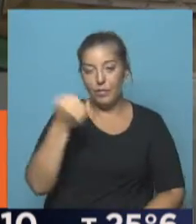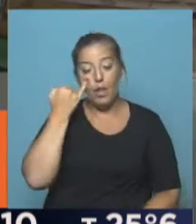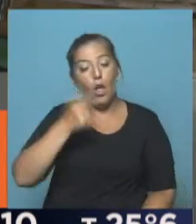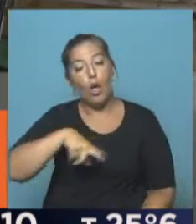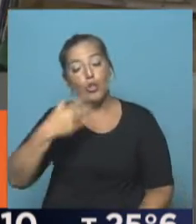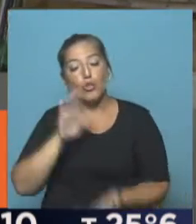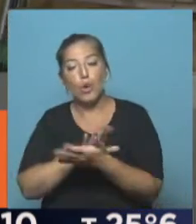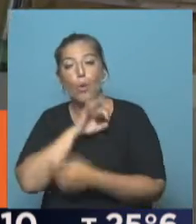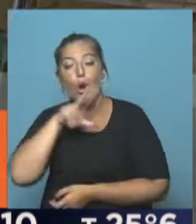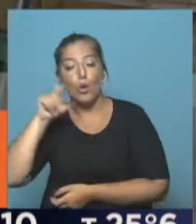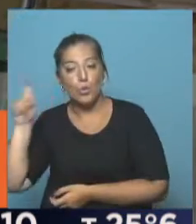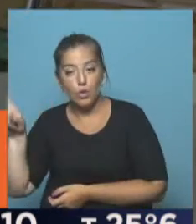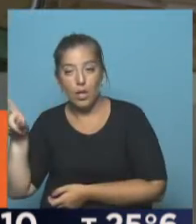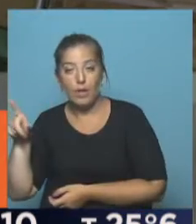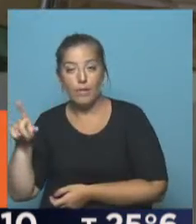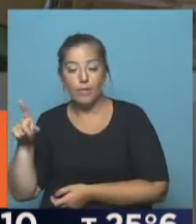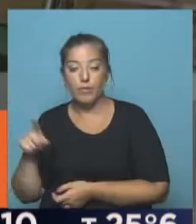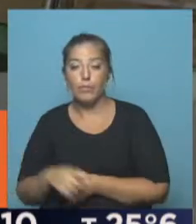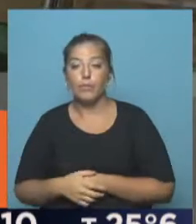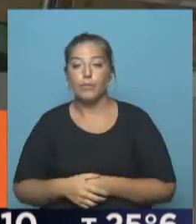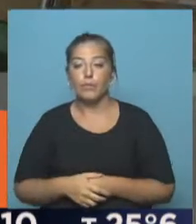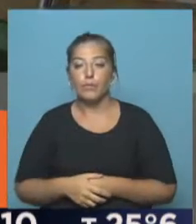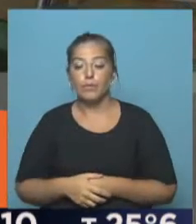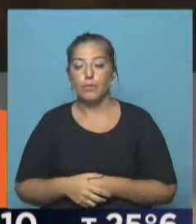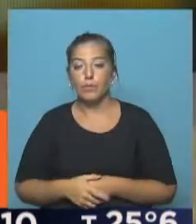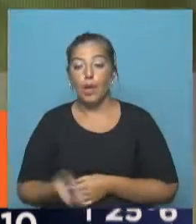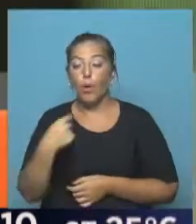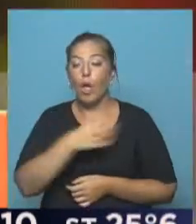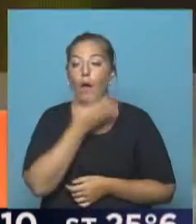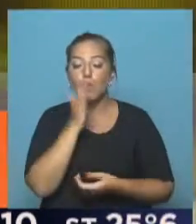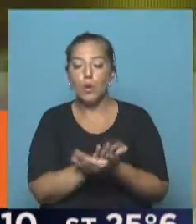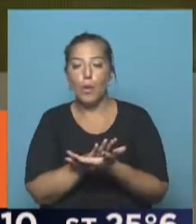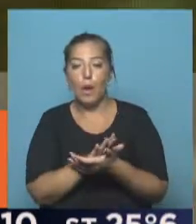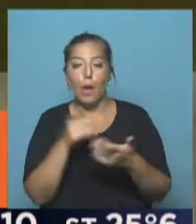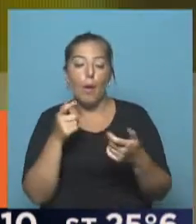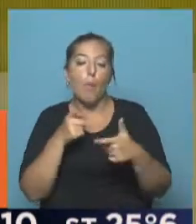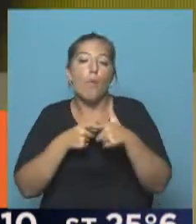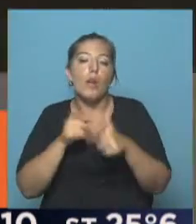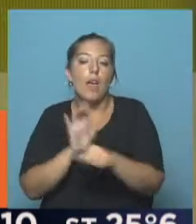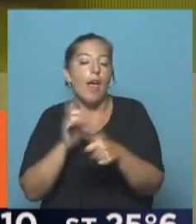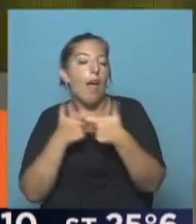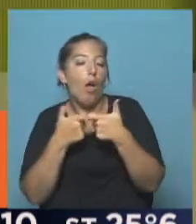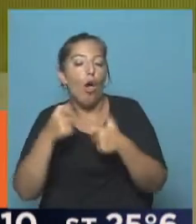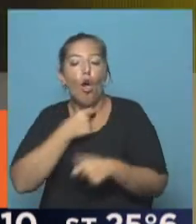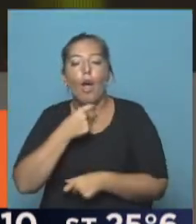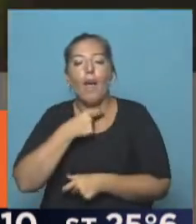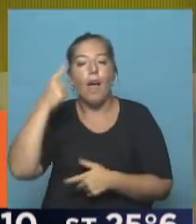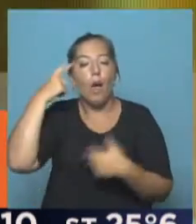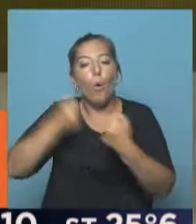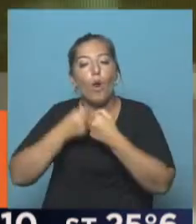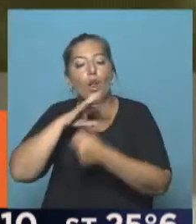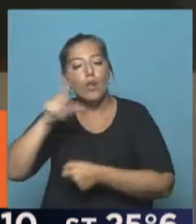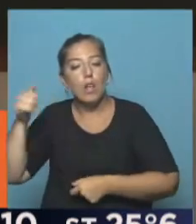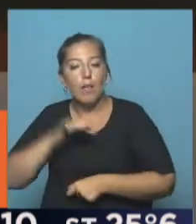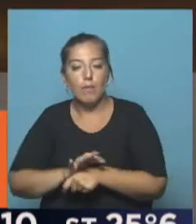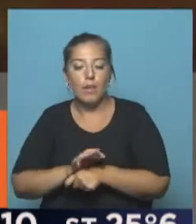ver con Rusia, que se dice que mientras está planteando una política de asociación o buscar algún tipo de acuerdo con Rusia, desde